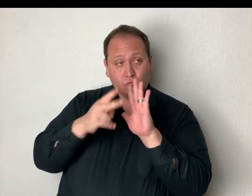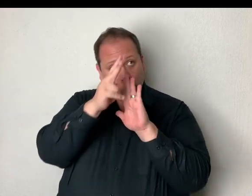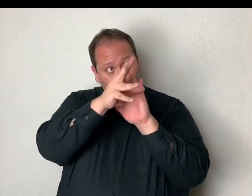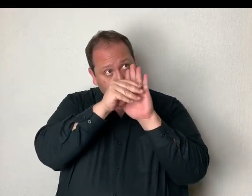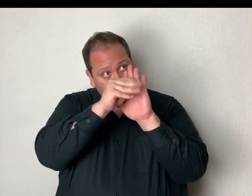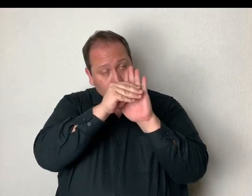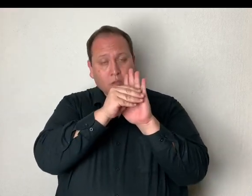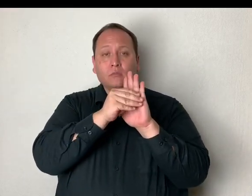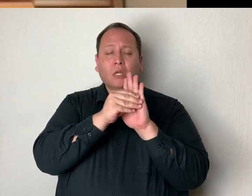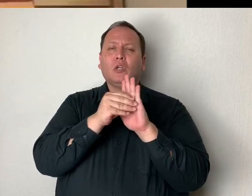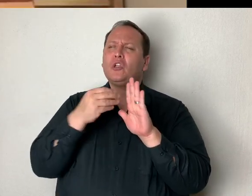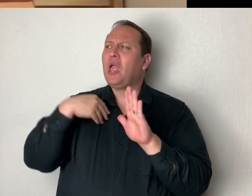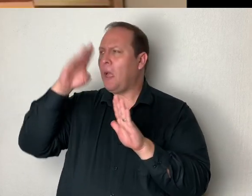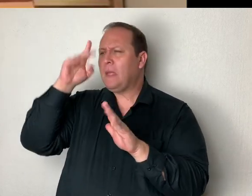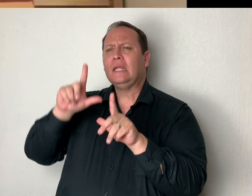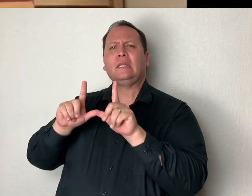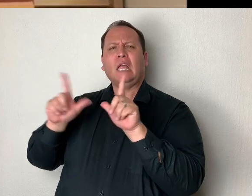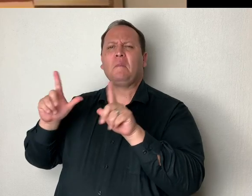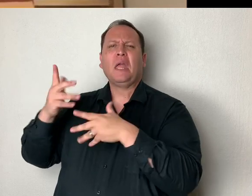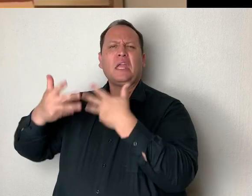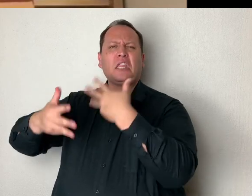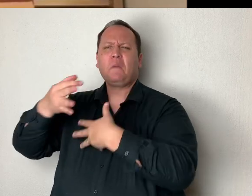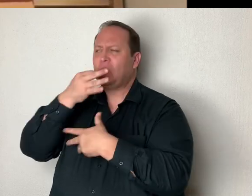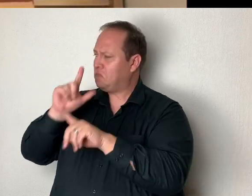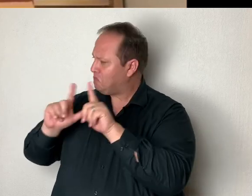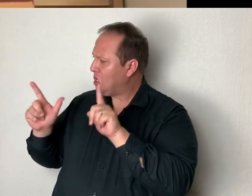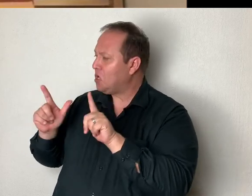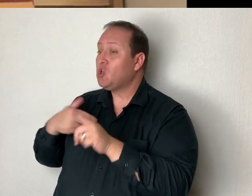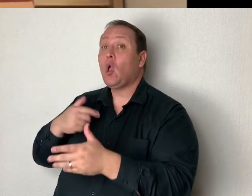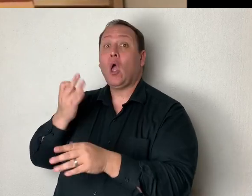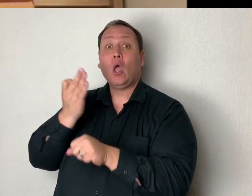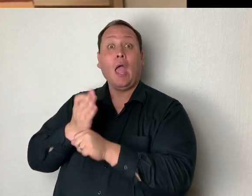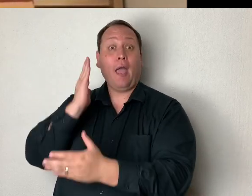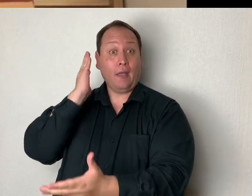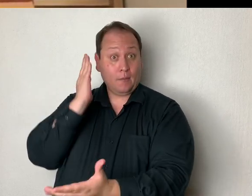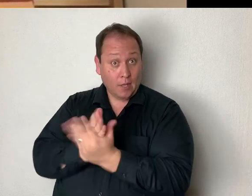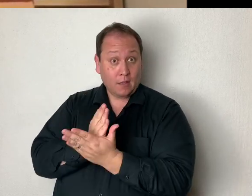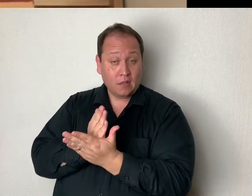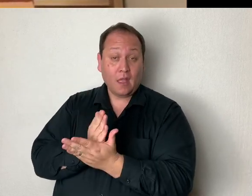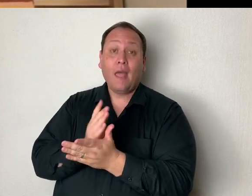en la grabación en 15 minutos. I'll stop recording now, and I should be able to send out that